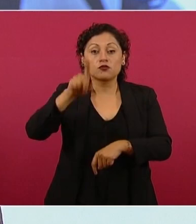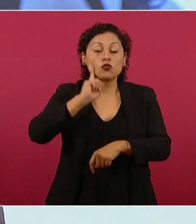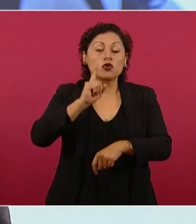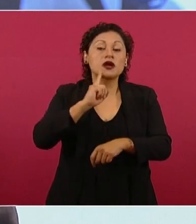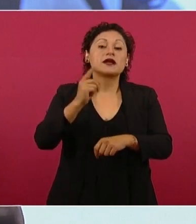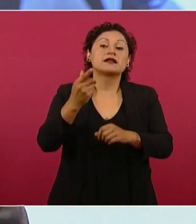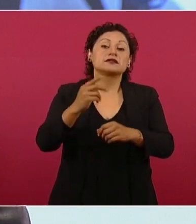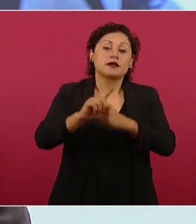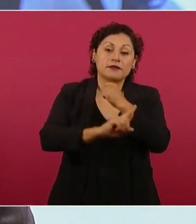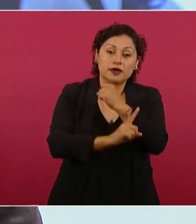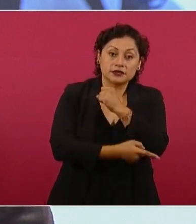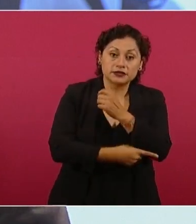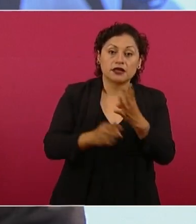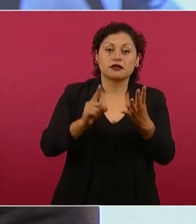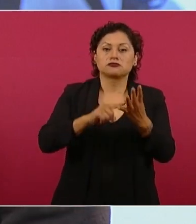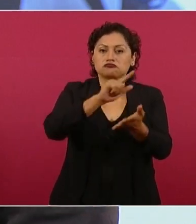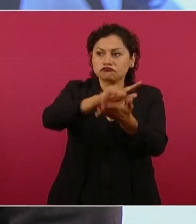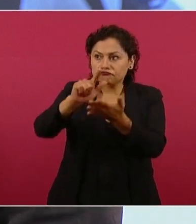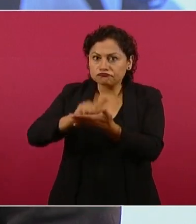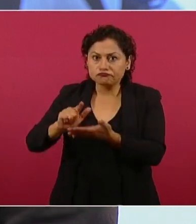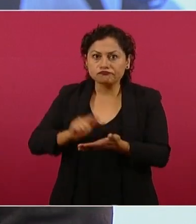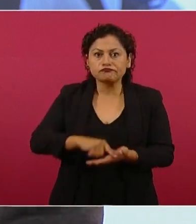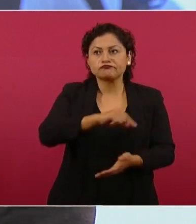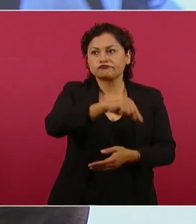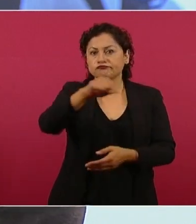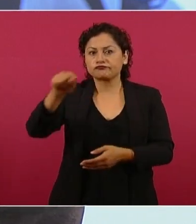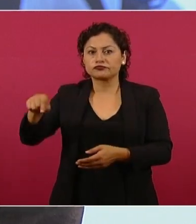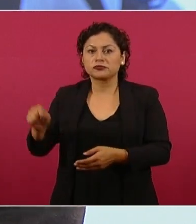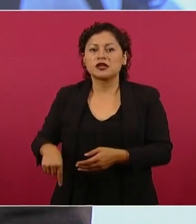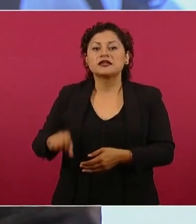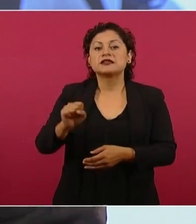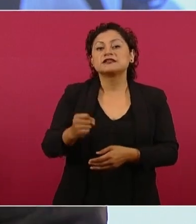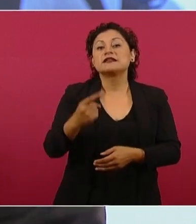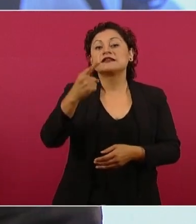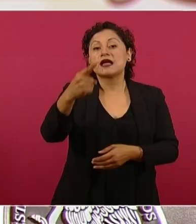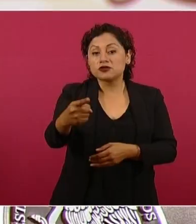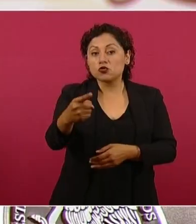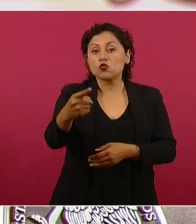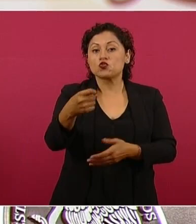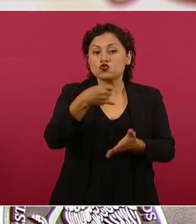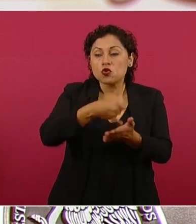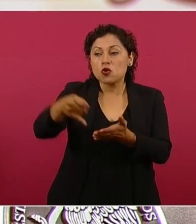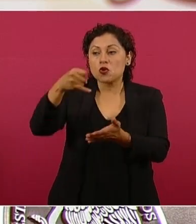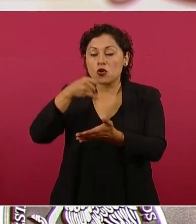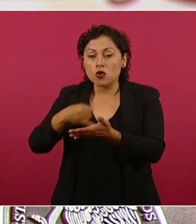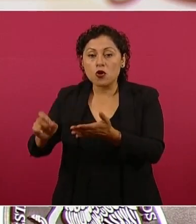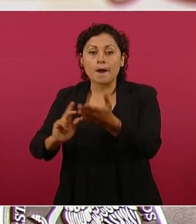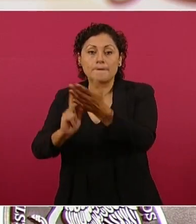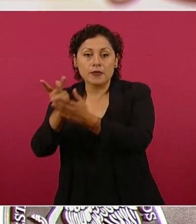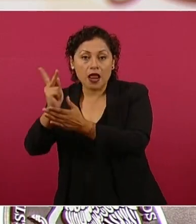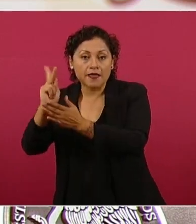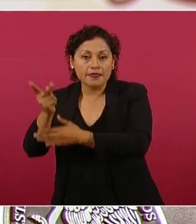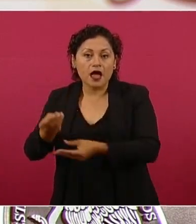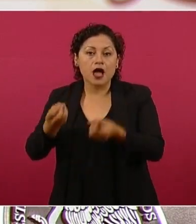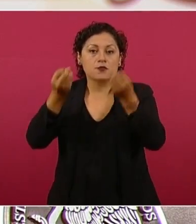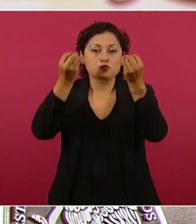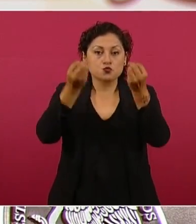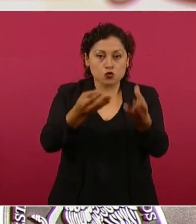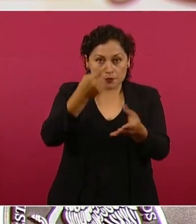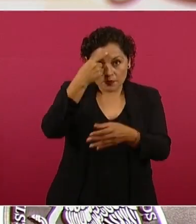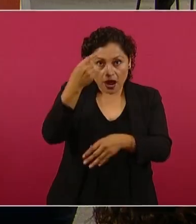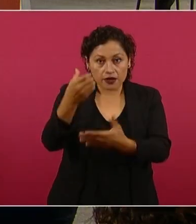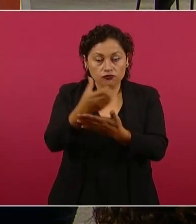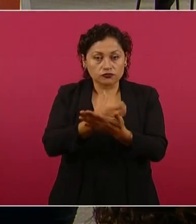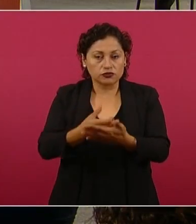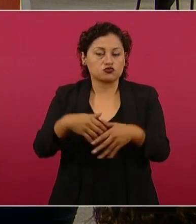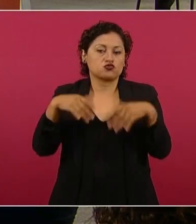jornadas de limpieza, y ya se han instalado 51 huertos y 32 jardines de plantas medicinales. Y finalmente, lo